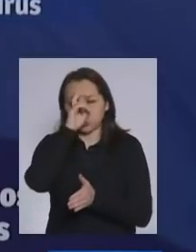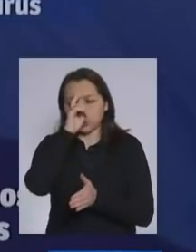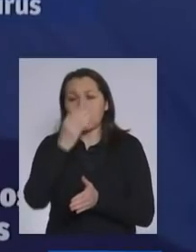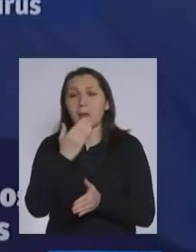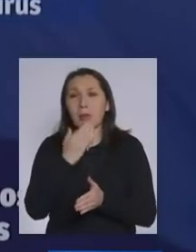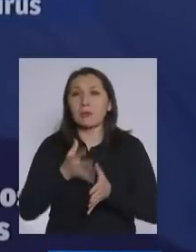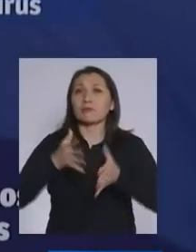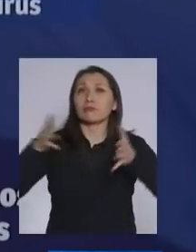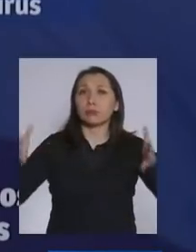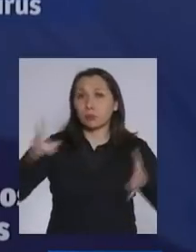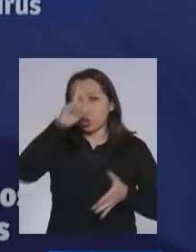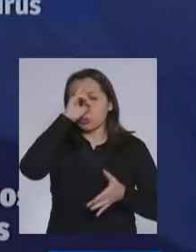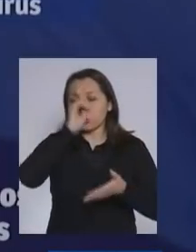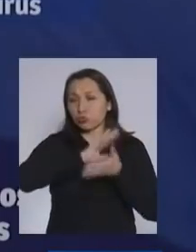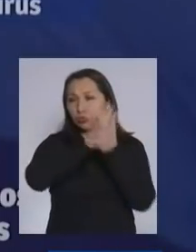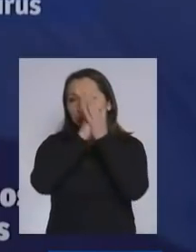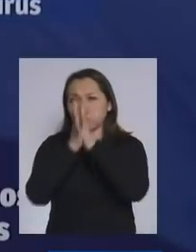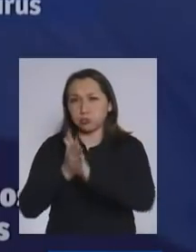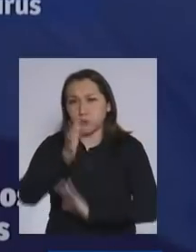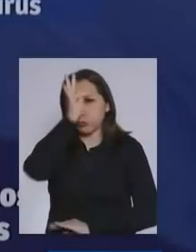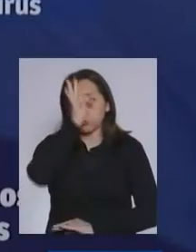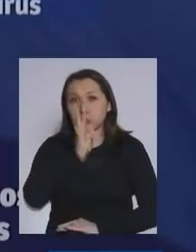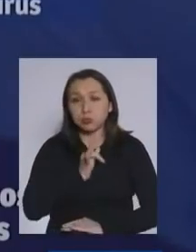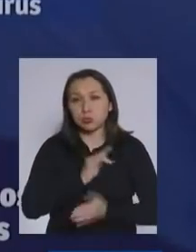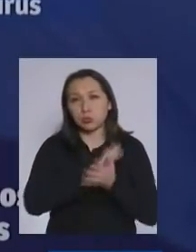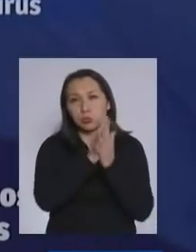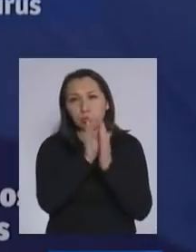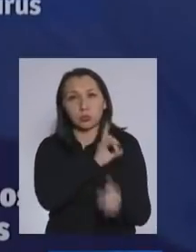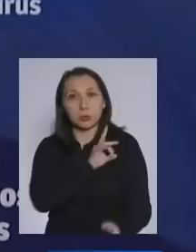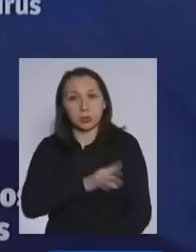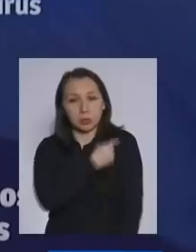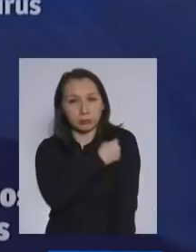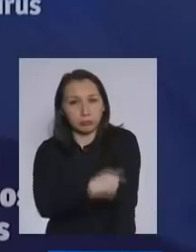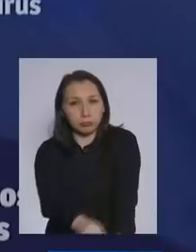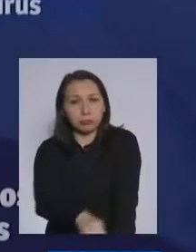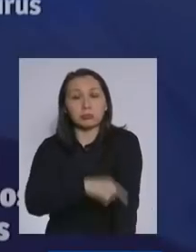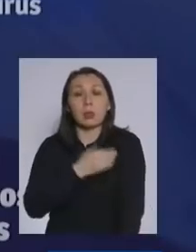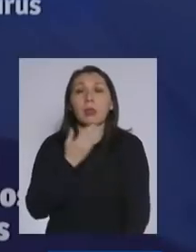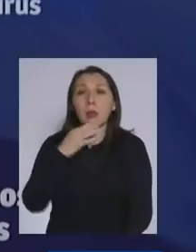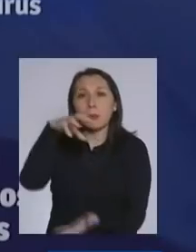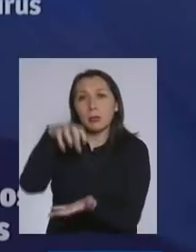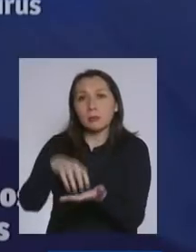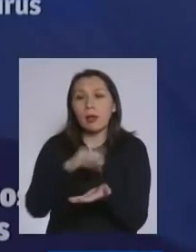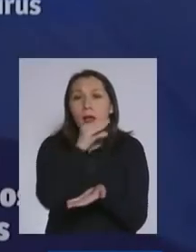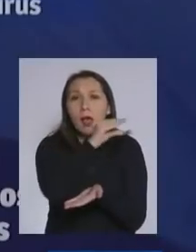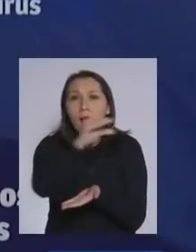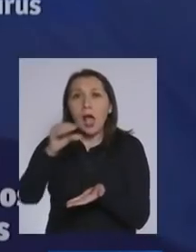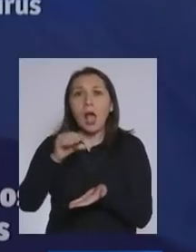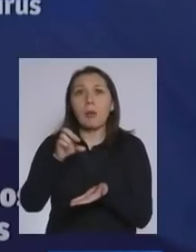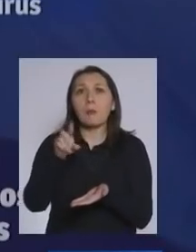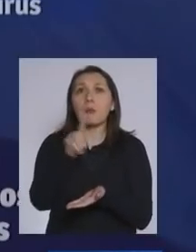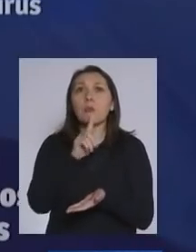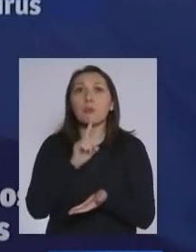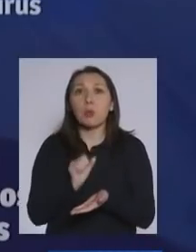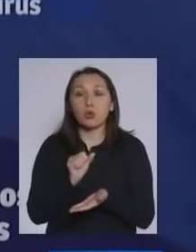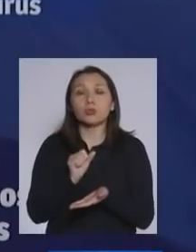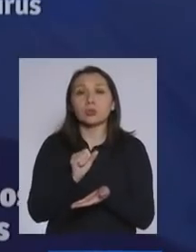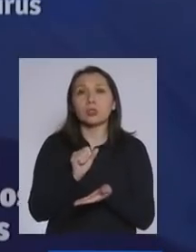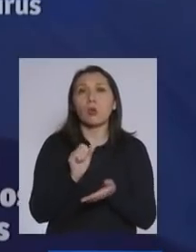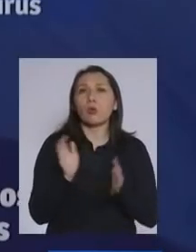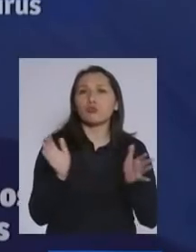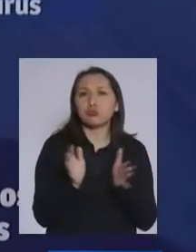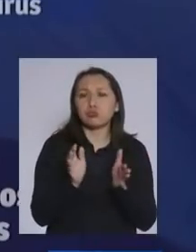y todos sus funcionarios a lo largo de todo Chile, también a las postas rurales que cumplen una gran